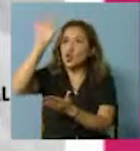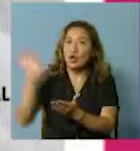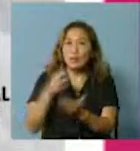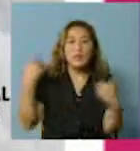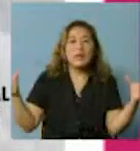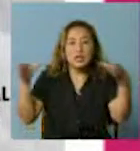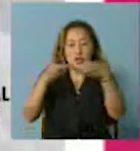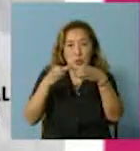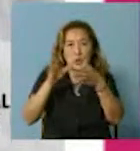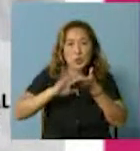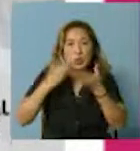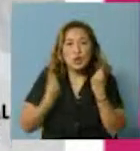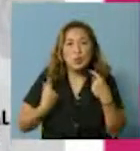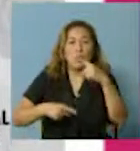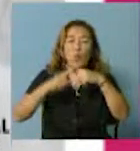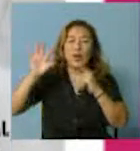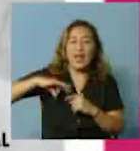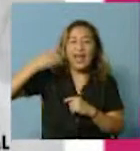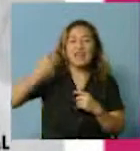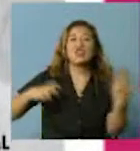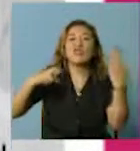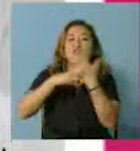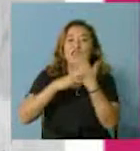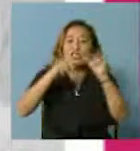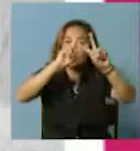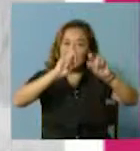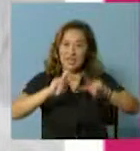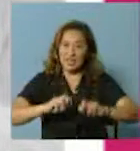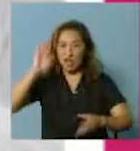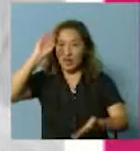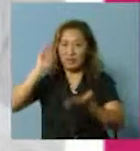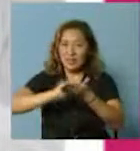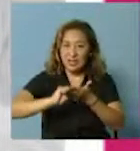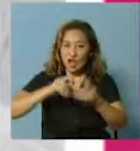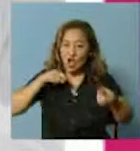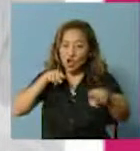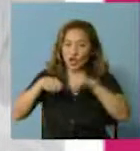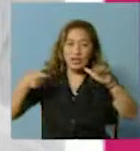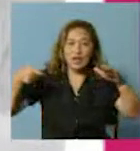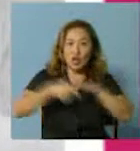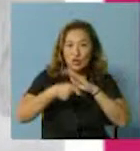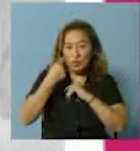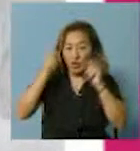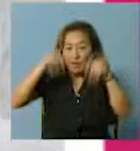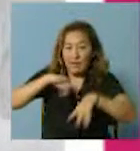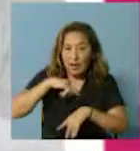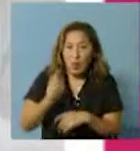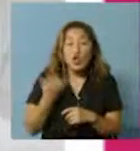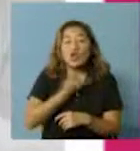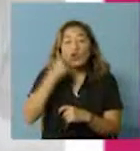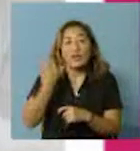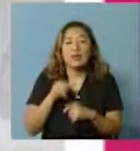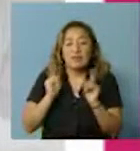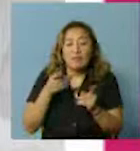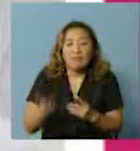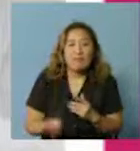también la reunión anual del foro de fiscalías de investigación administrativa y oficina anticorrupción en las provincias donde además